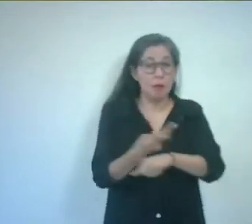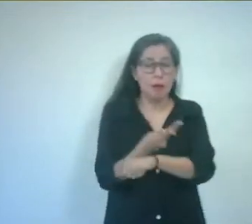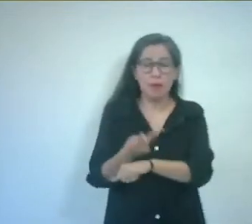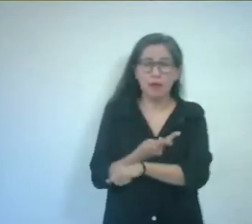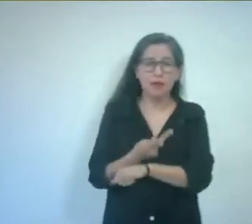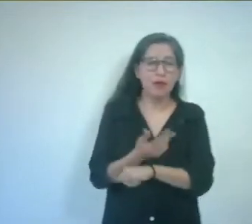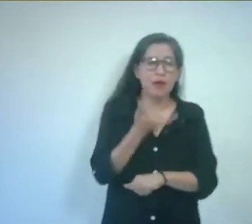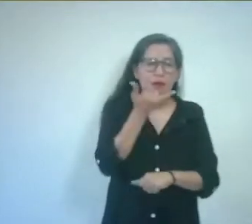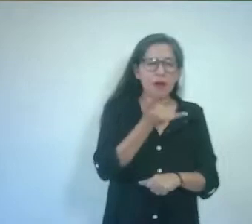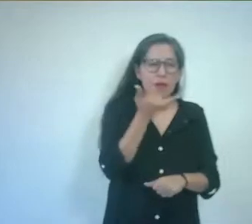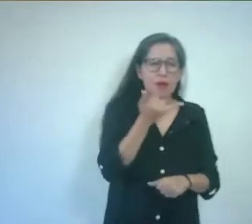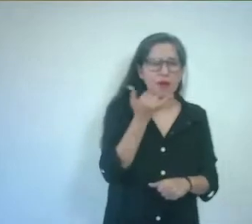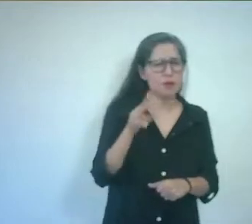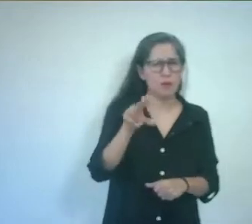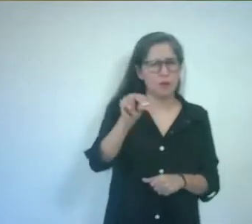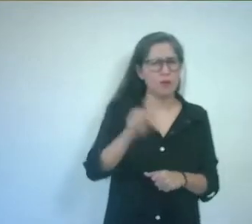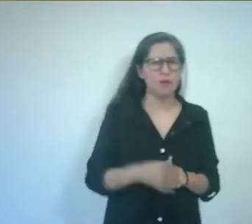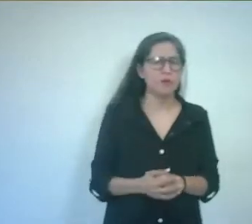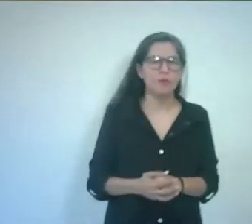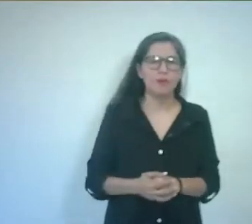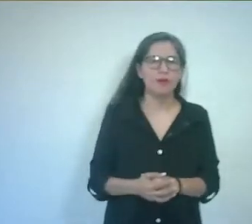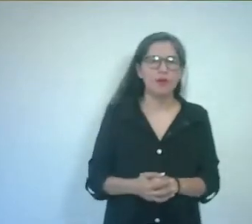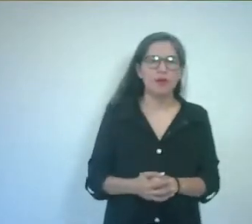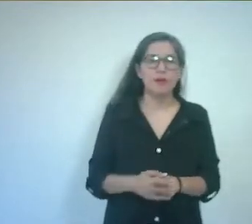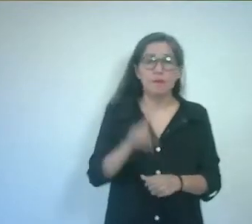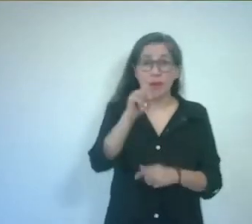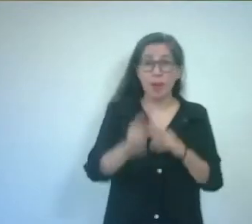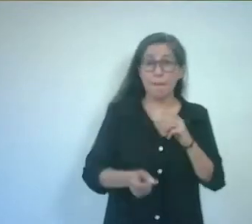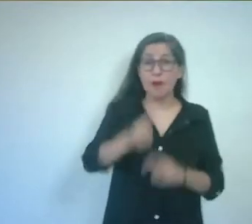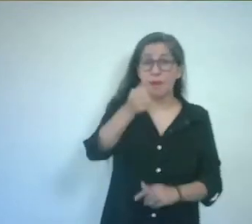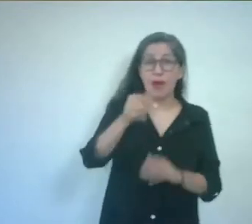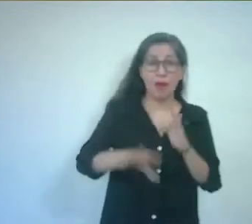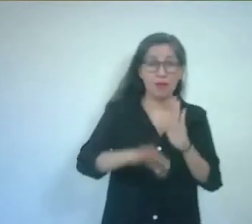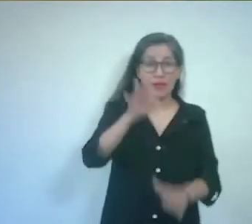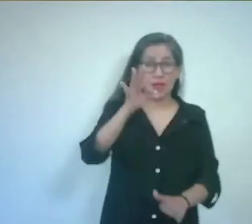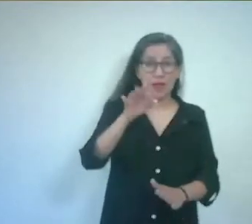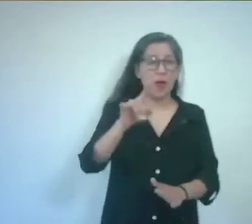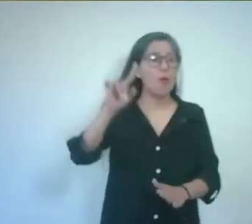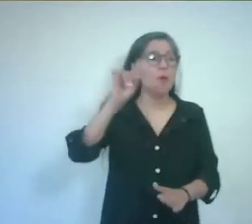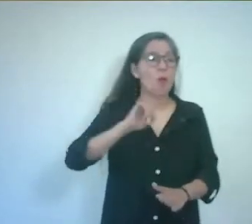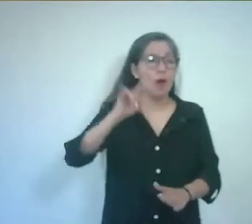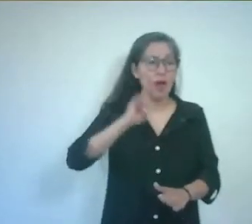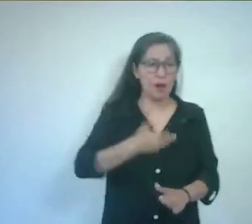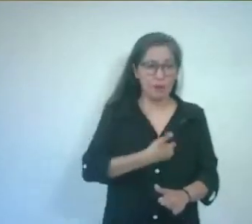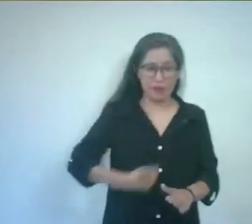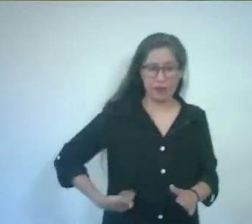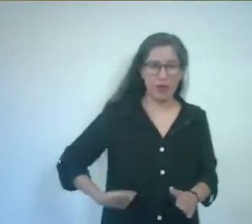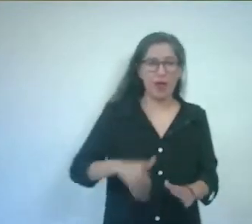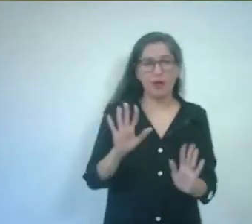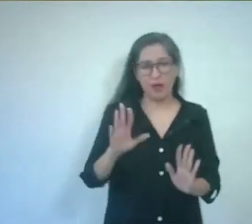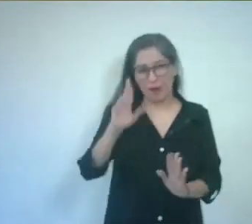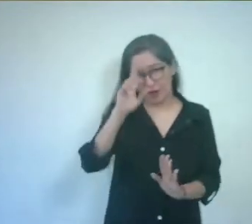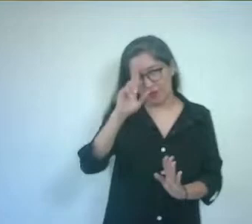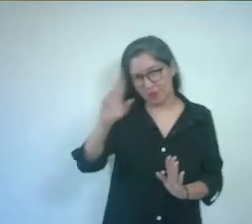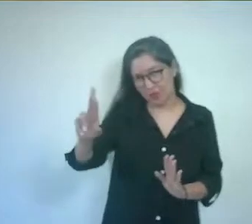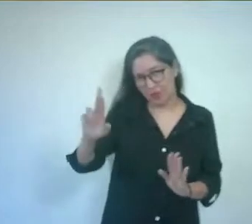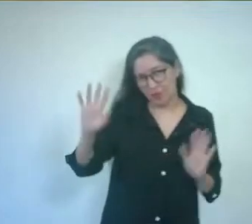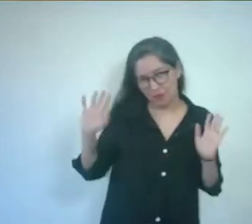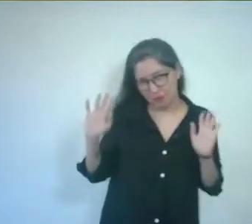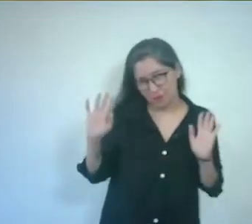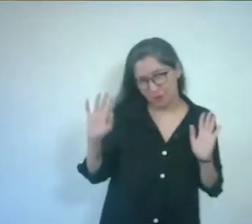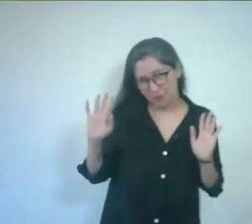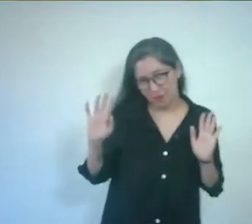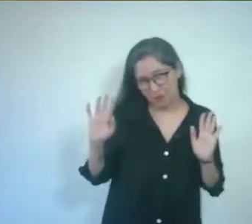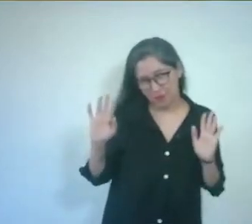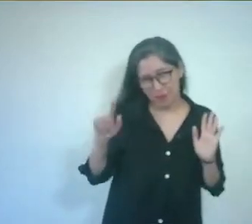estamos equivocando, ¿no? Vamos a elegir por primera vez a una mujer presidenta, con todo respeto a los de